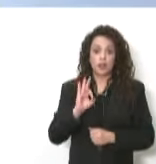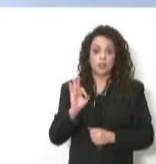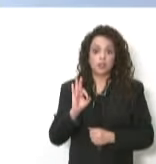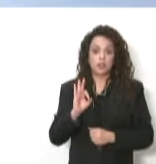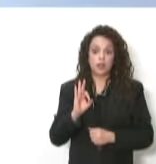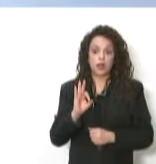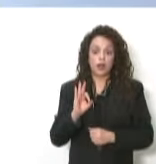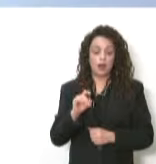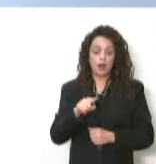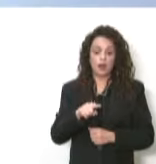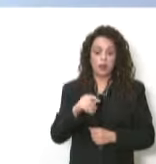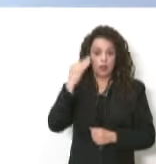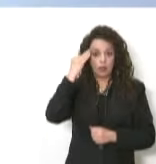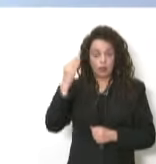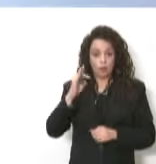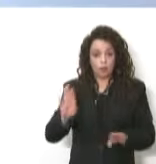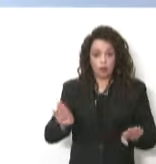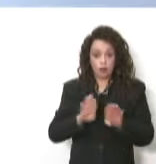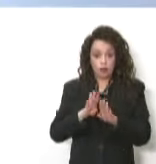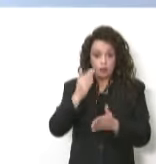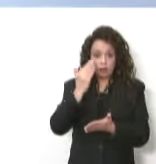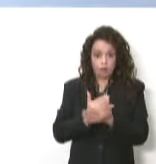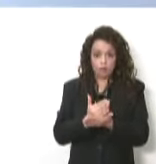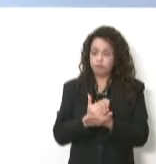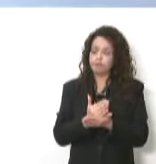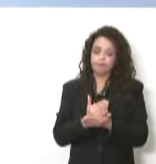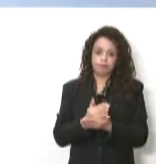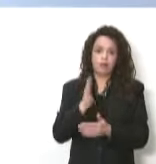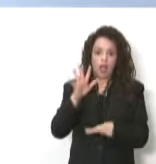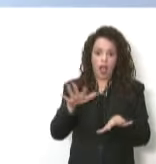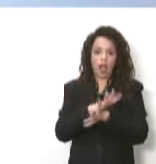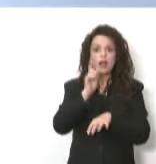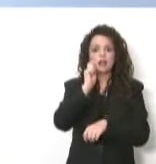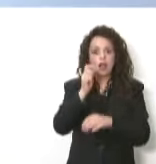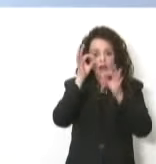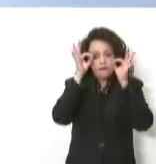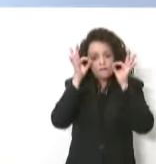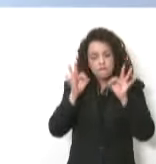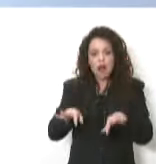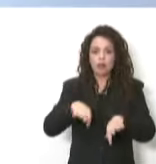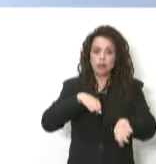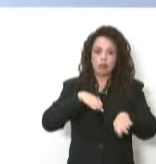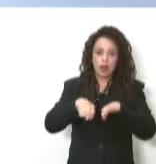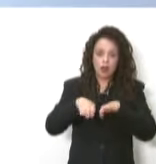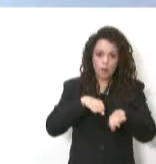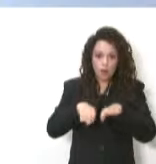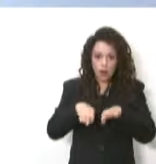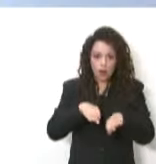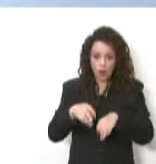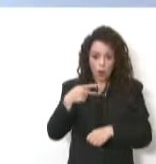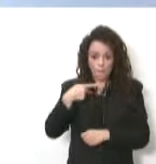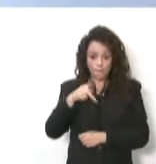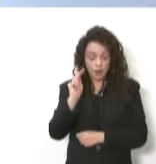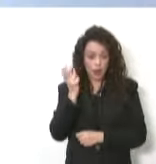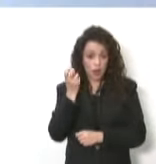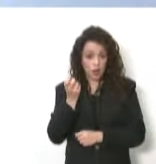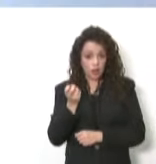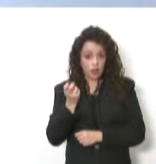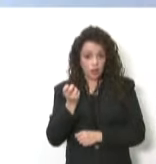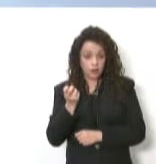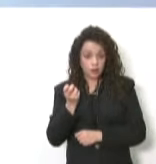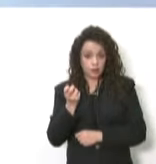modificado la completa dimensión de exactitud del trabajo, pero el trabajo no ha dejado